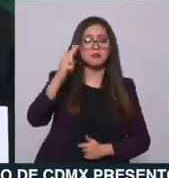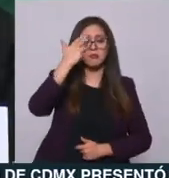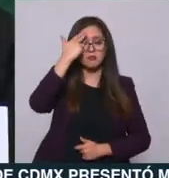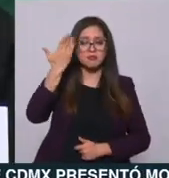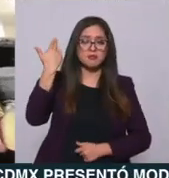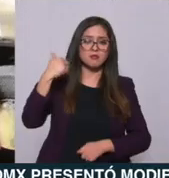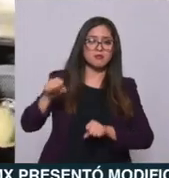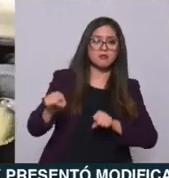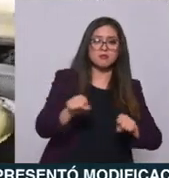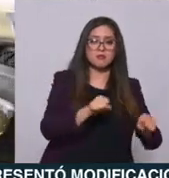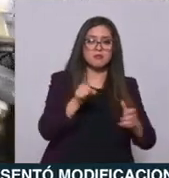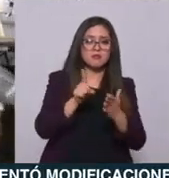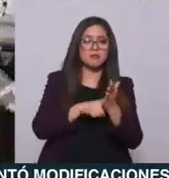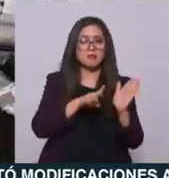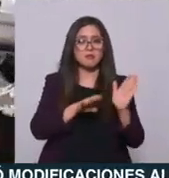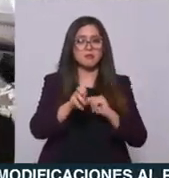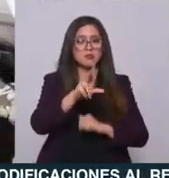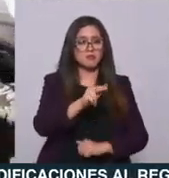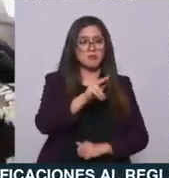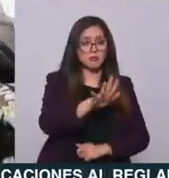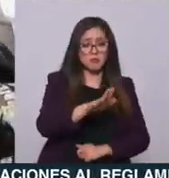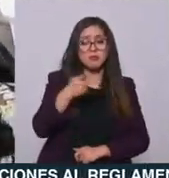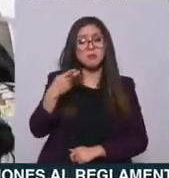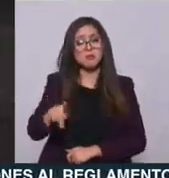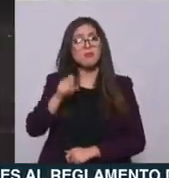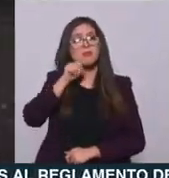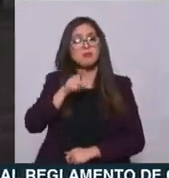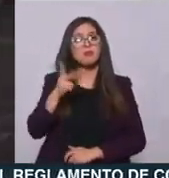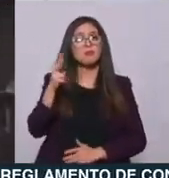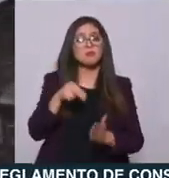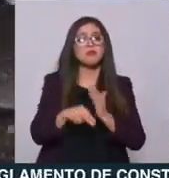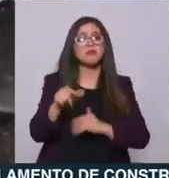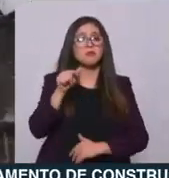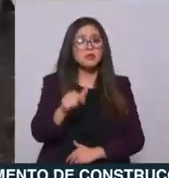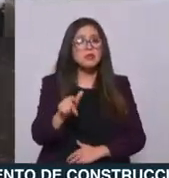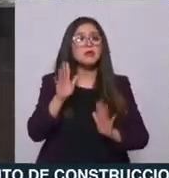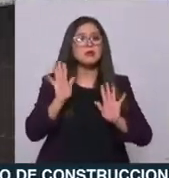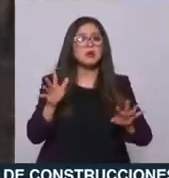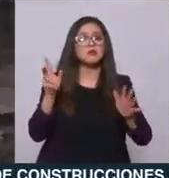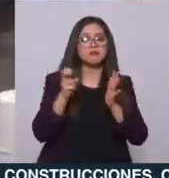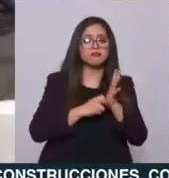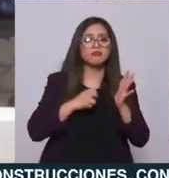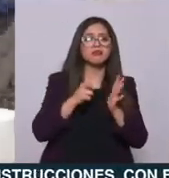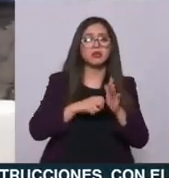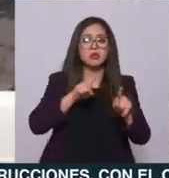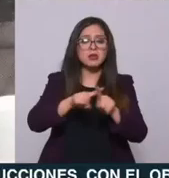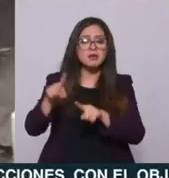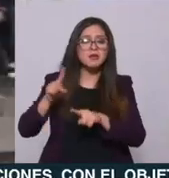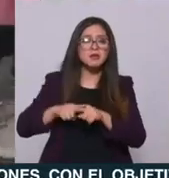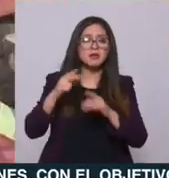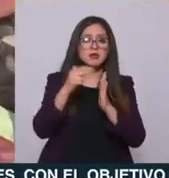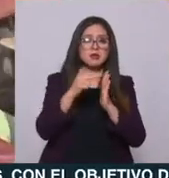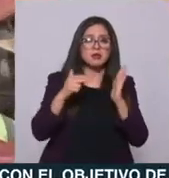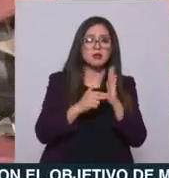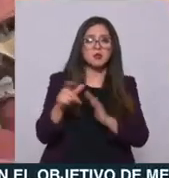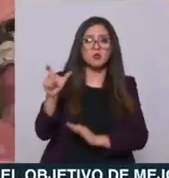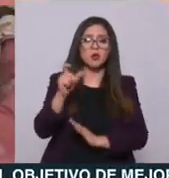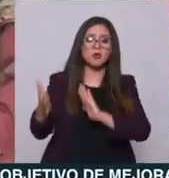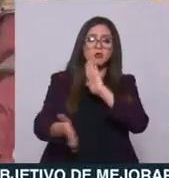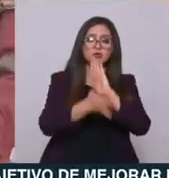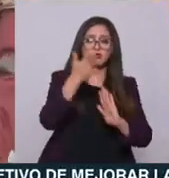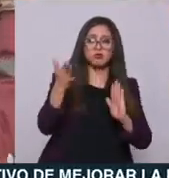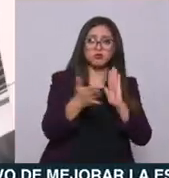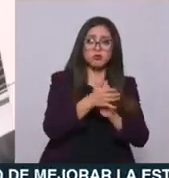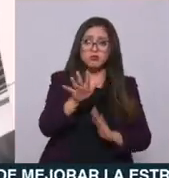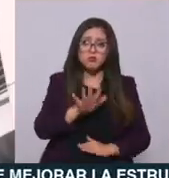del 85, pero sobre todo de 2017, se han realizado modificaciones al reglamento de construcciones para que los inmuebles